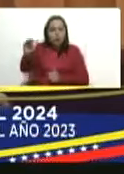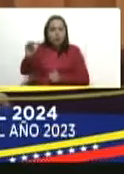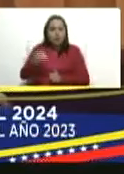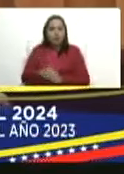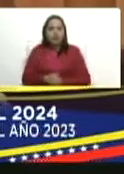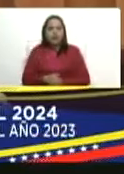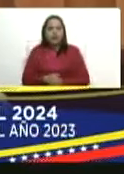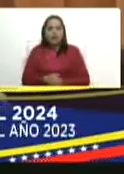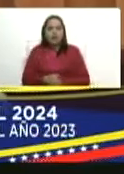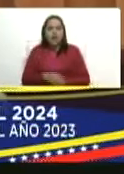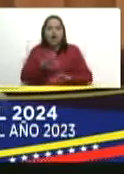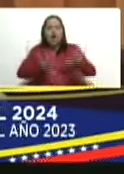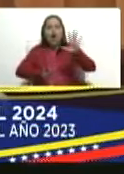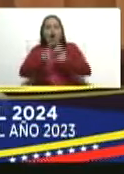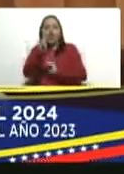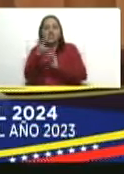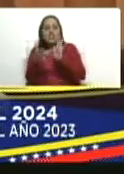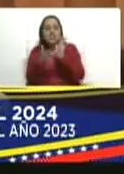11 de